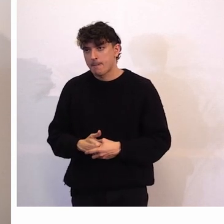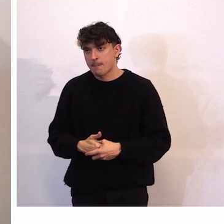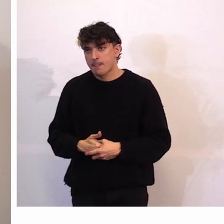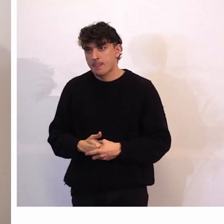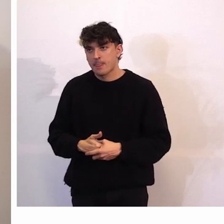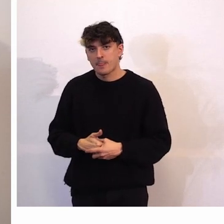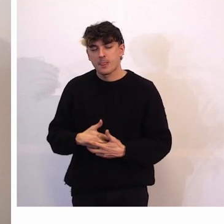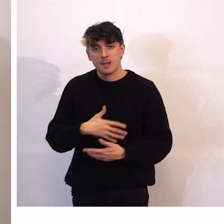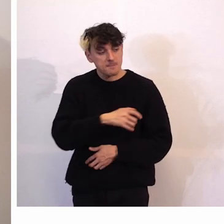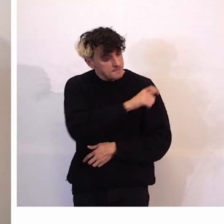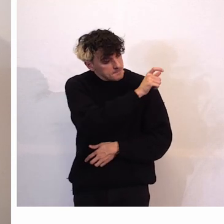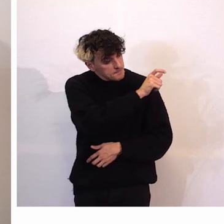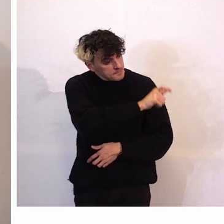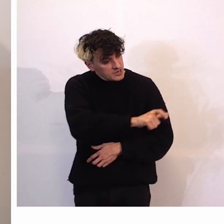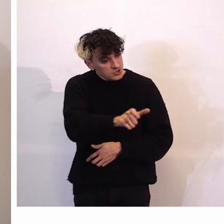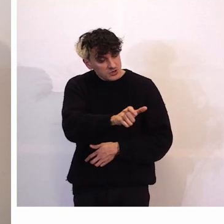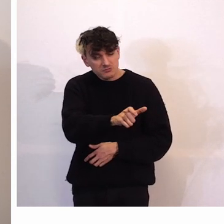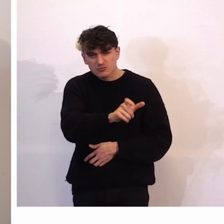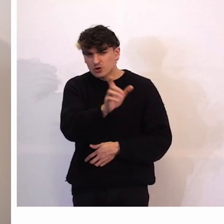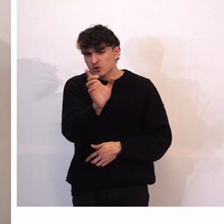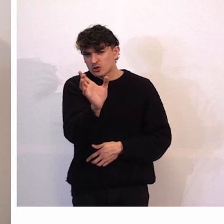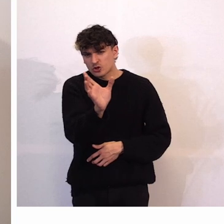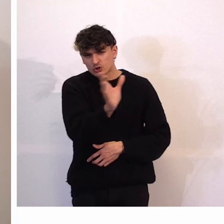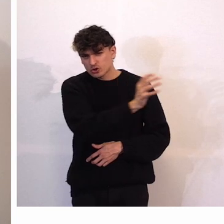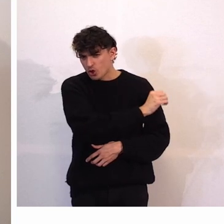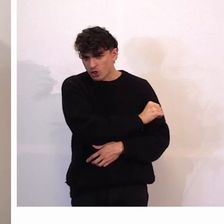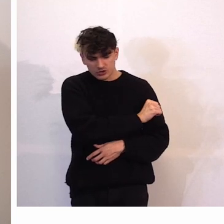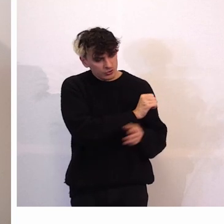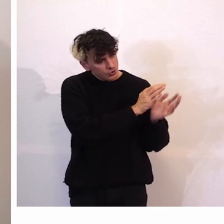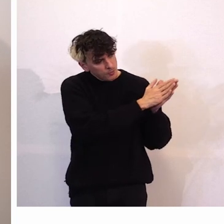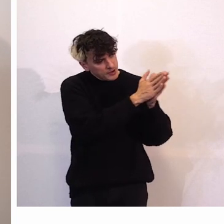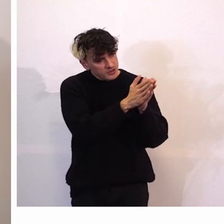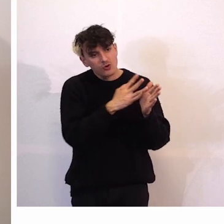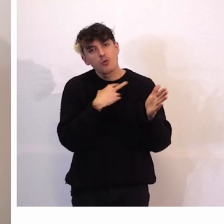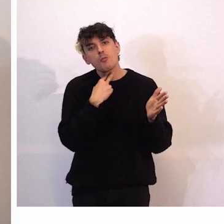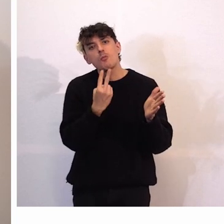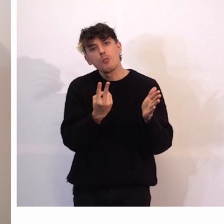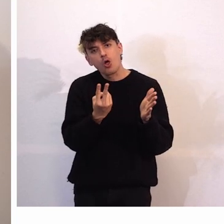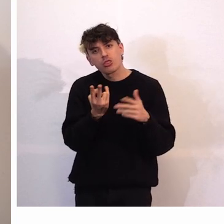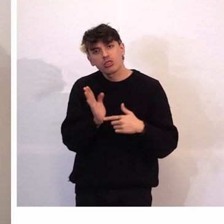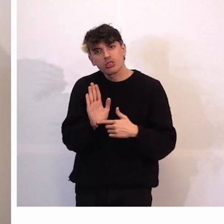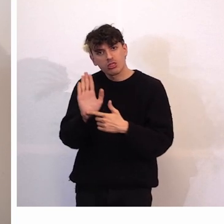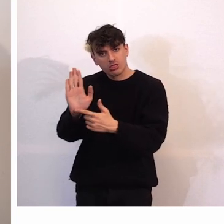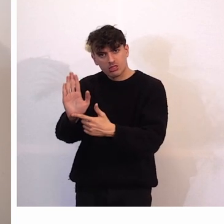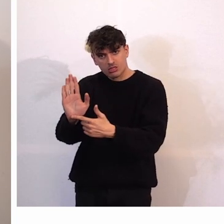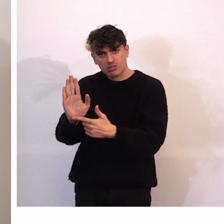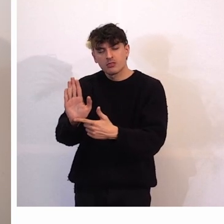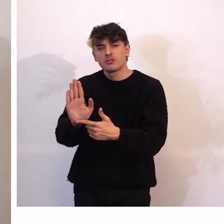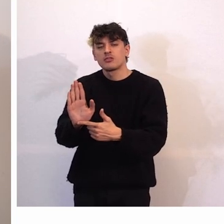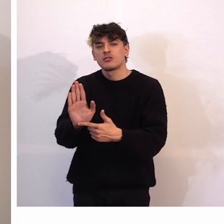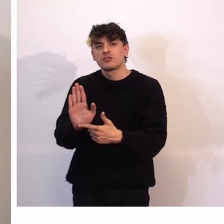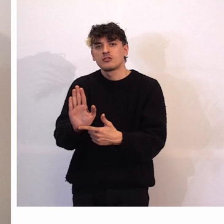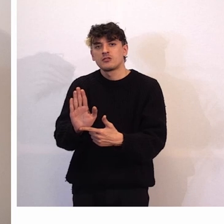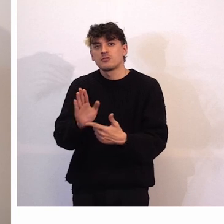demos voz a todos nuestros compañeros en muchos lugares donde hasta